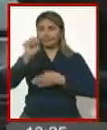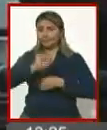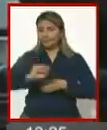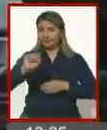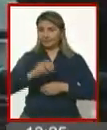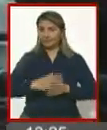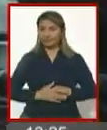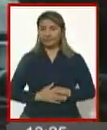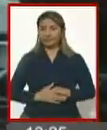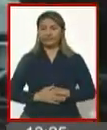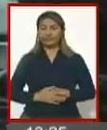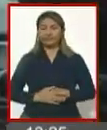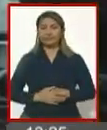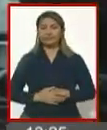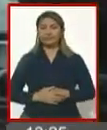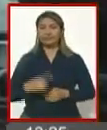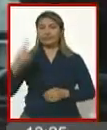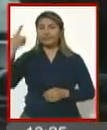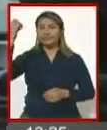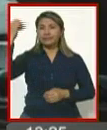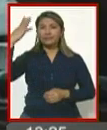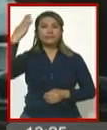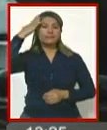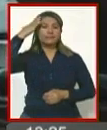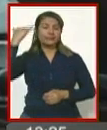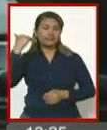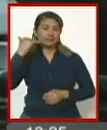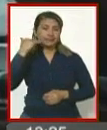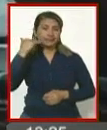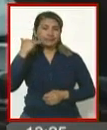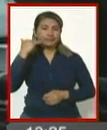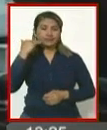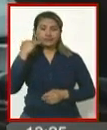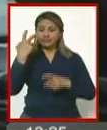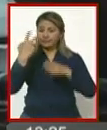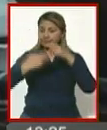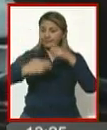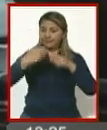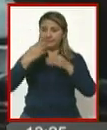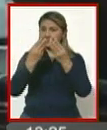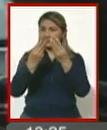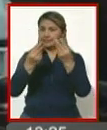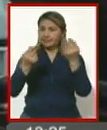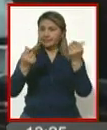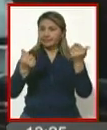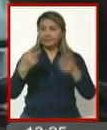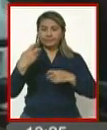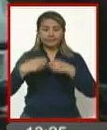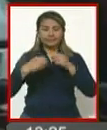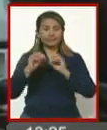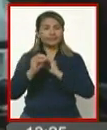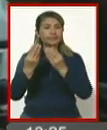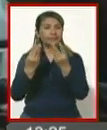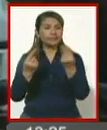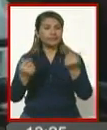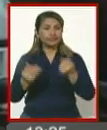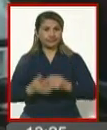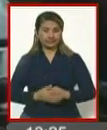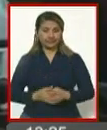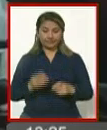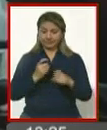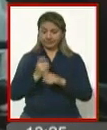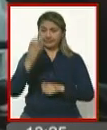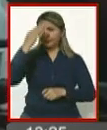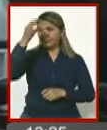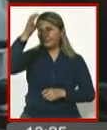hecho una tomografía, afortunadamente no demuestra ninguna complicación, ya que el riesgo de la crisis hipertensiva y el daño